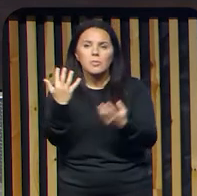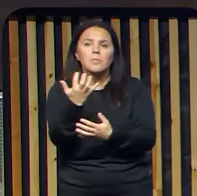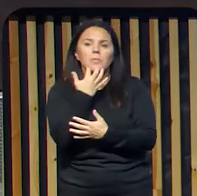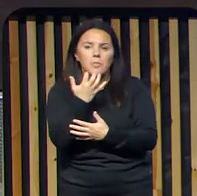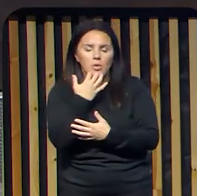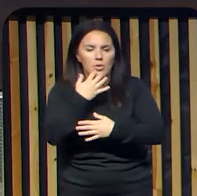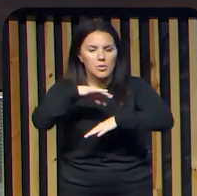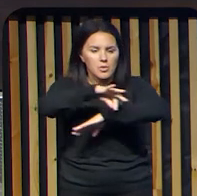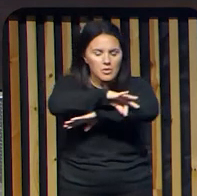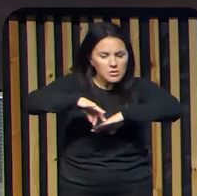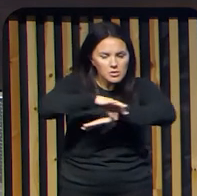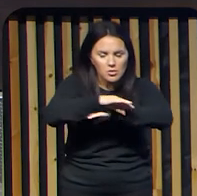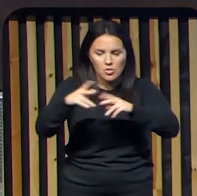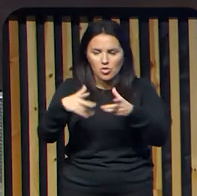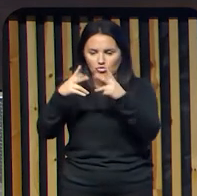poco